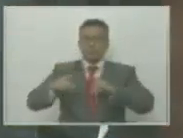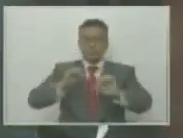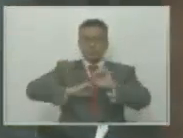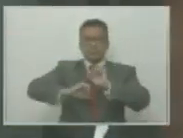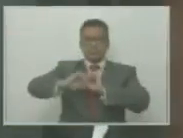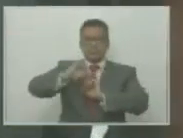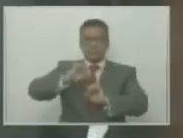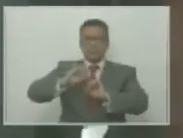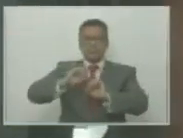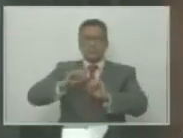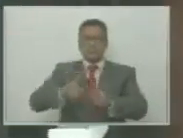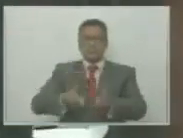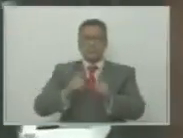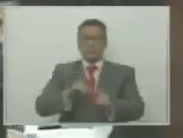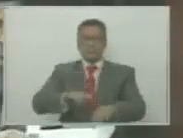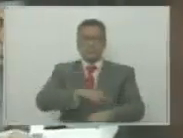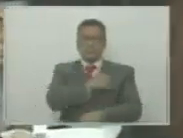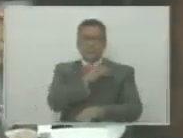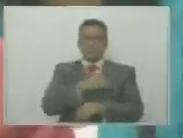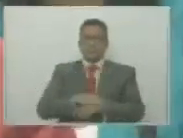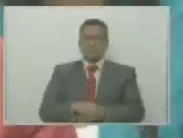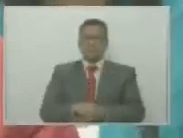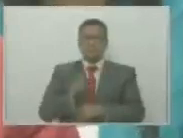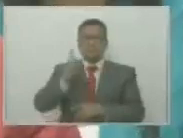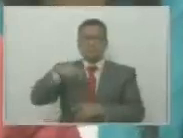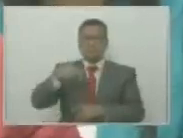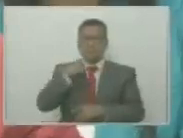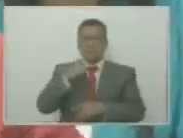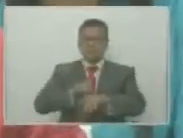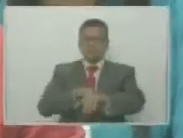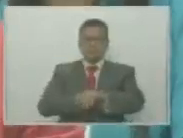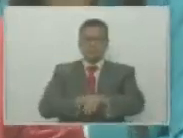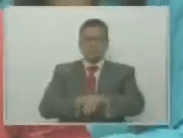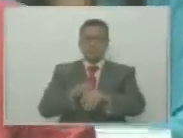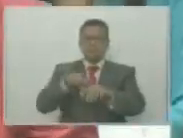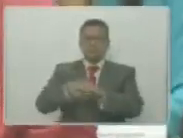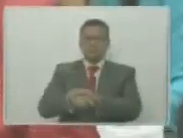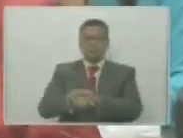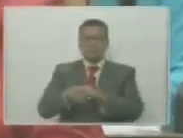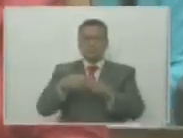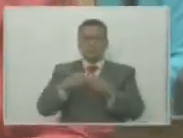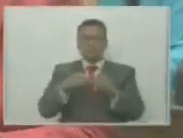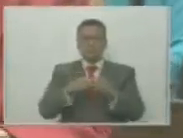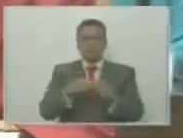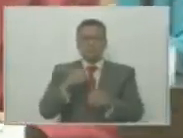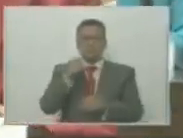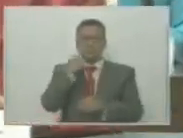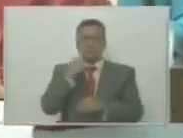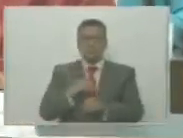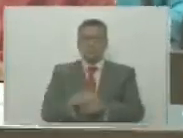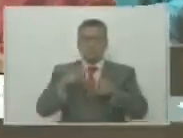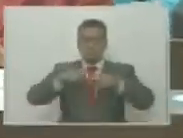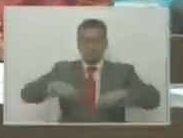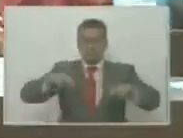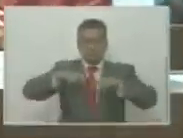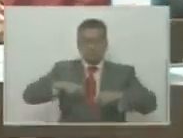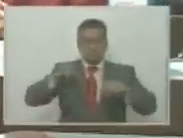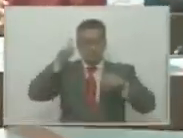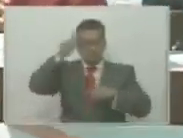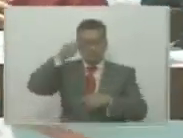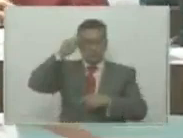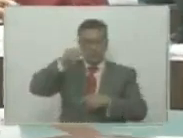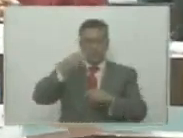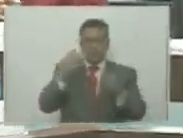defensor de la autonomía universitaria. Además era médico internista, inmunólogo, investigador y docente de